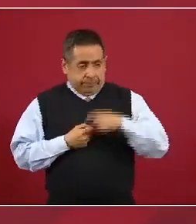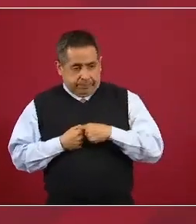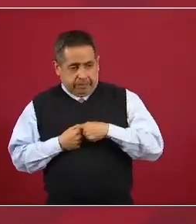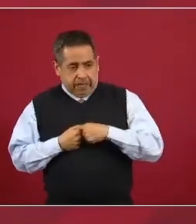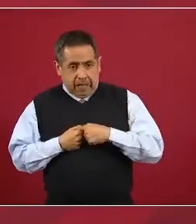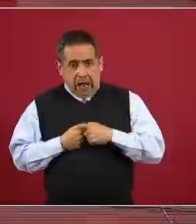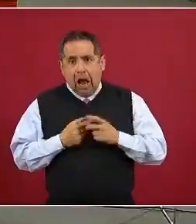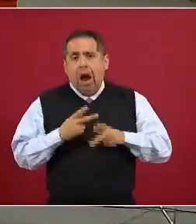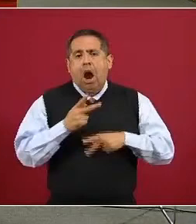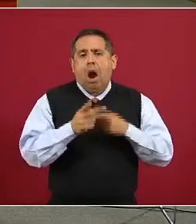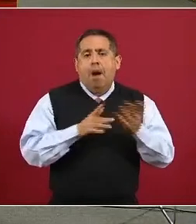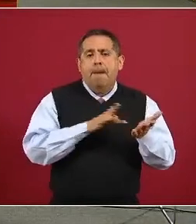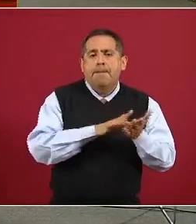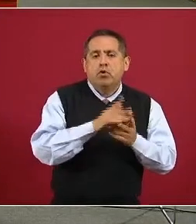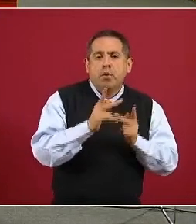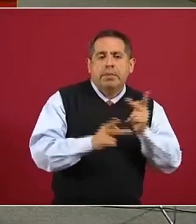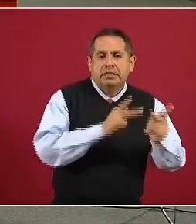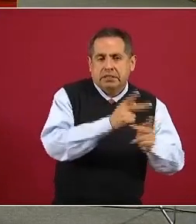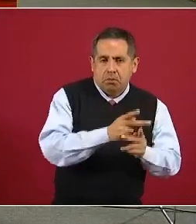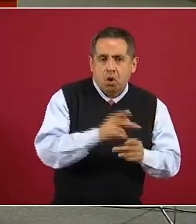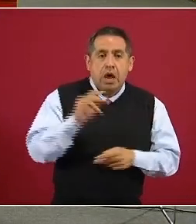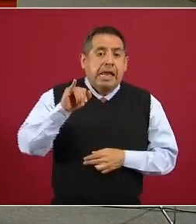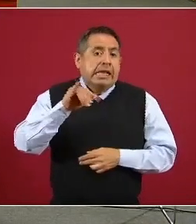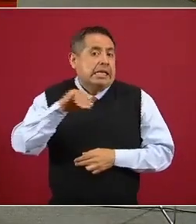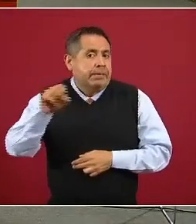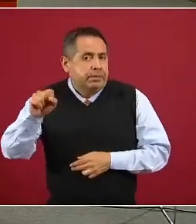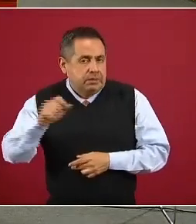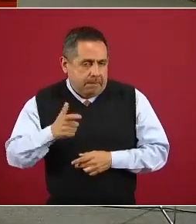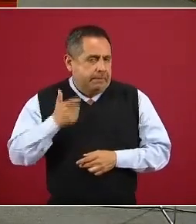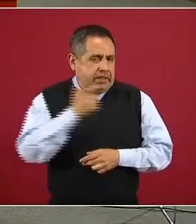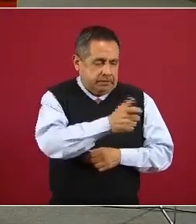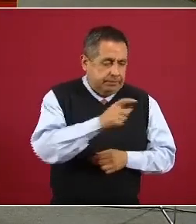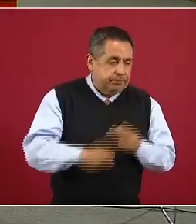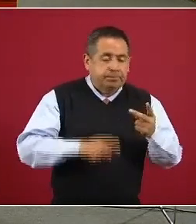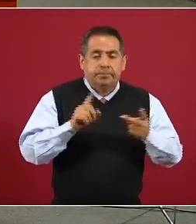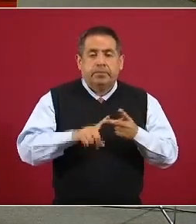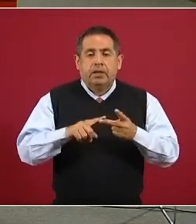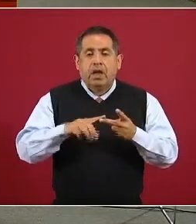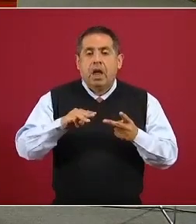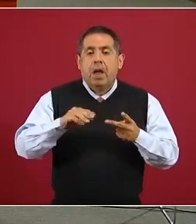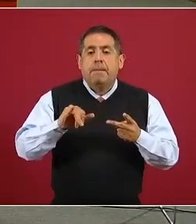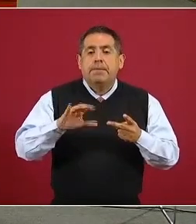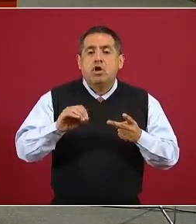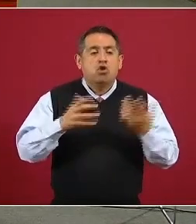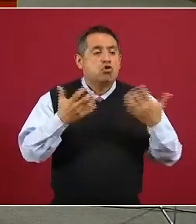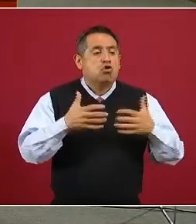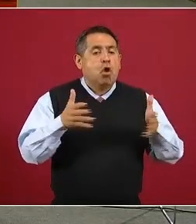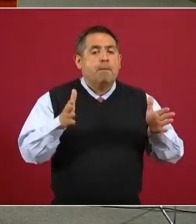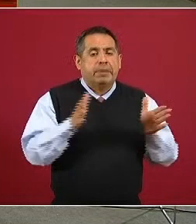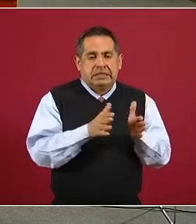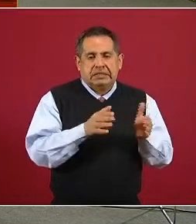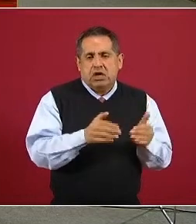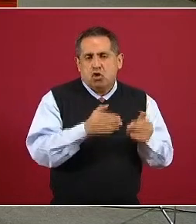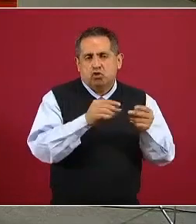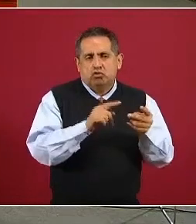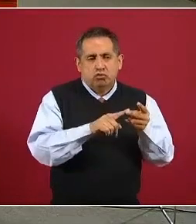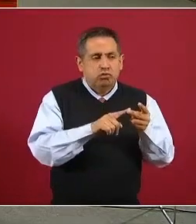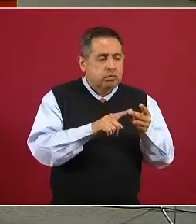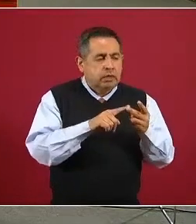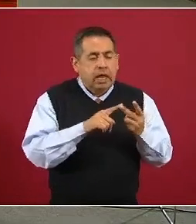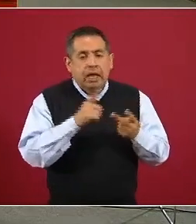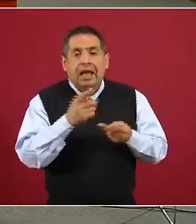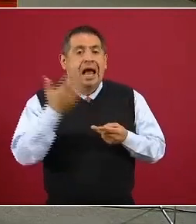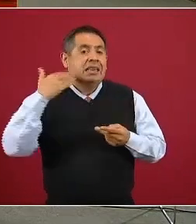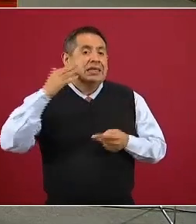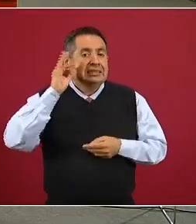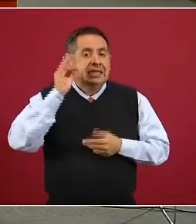apoyo. Esa es una primera modalidad. La segunda fueron los microempresarios y emprendedores que estaban inscritos en el Censo de